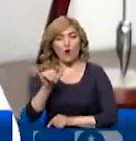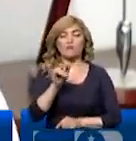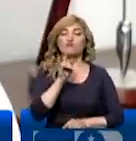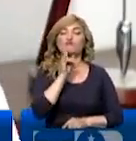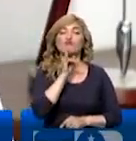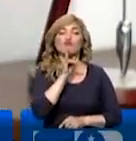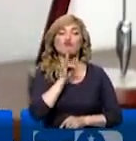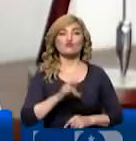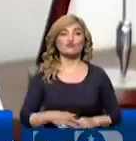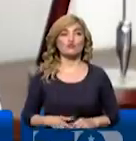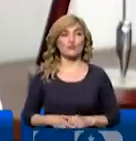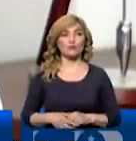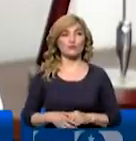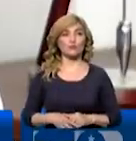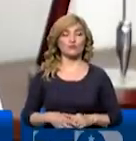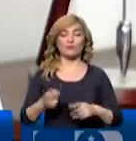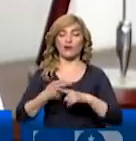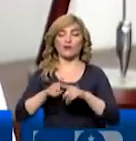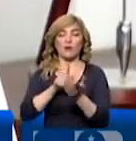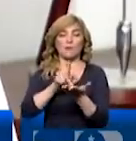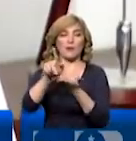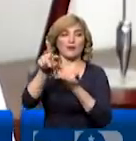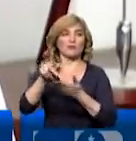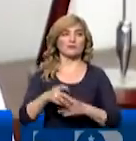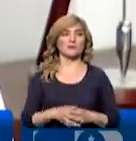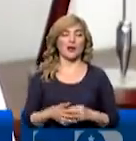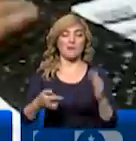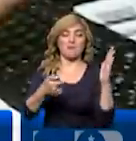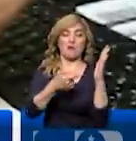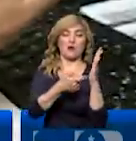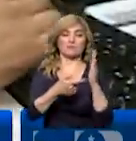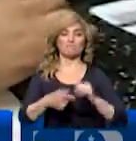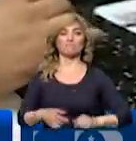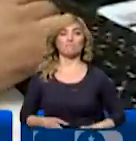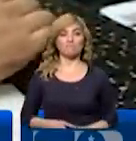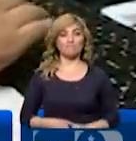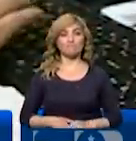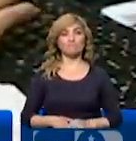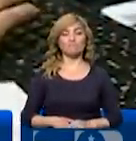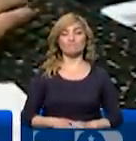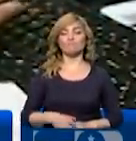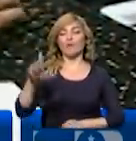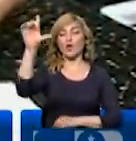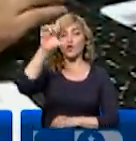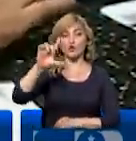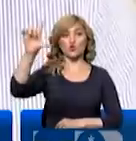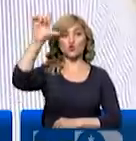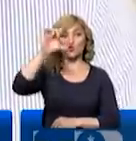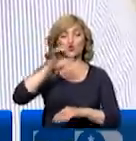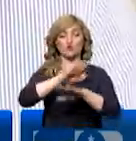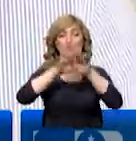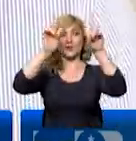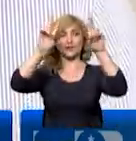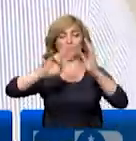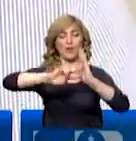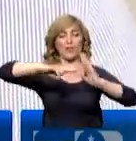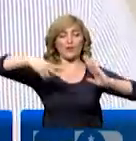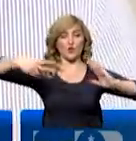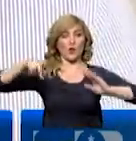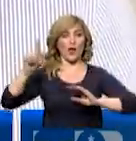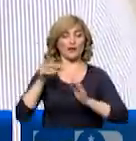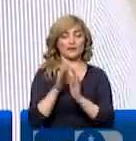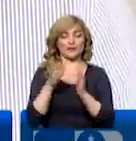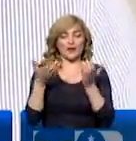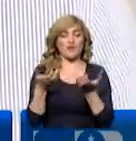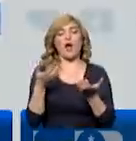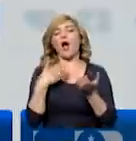por ejemplo, aquí hay un diferencial que hay que pagar, que son los aranceles. A esto se suma el lunes cibernético. Carlos Delgado, de la Cámara de